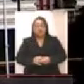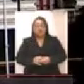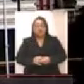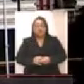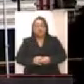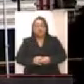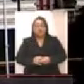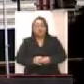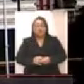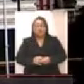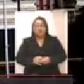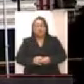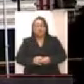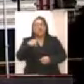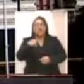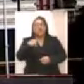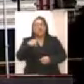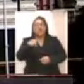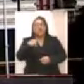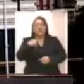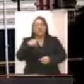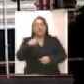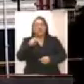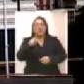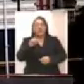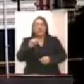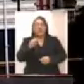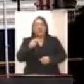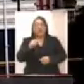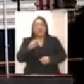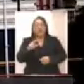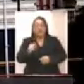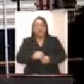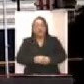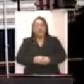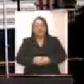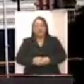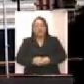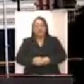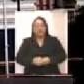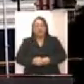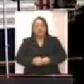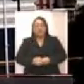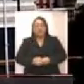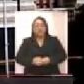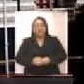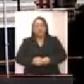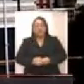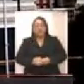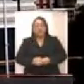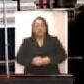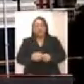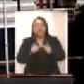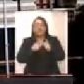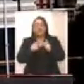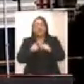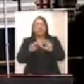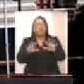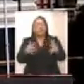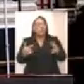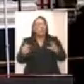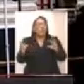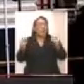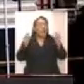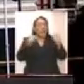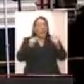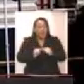Humala y la señora Nadine Heredia Alarcón. En consecuencia, cualquier